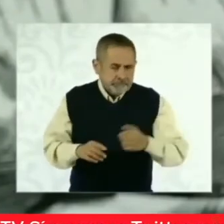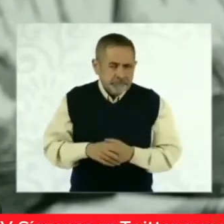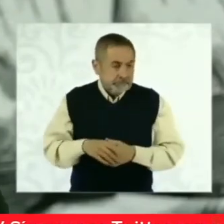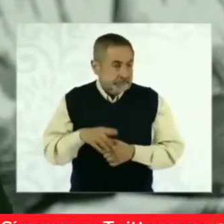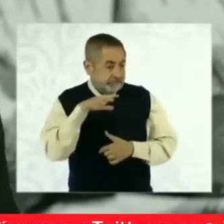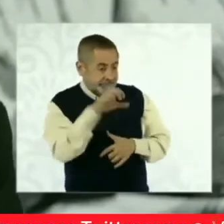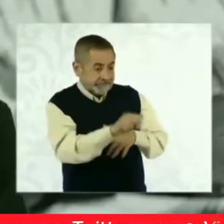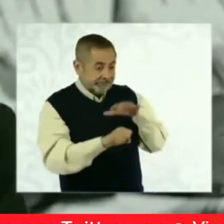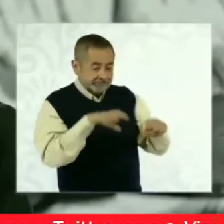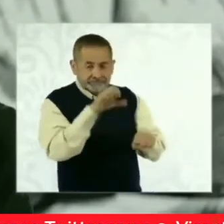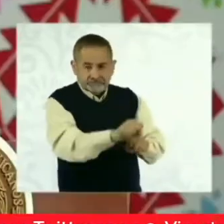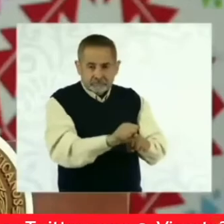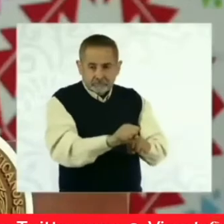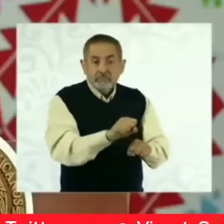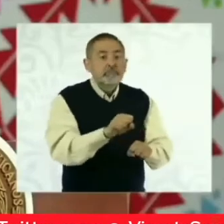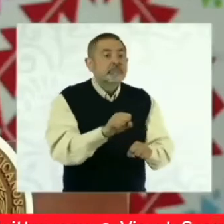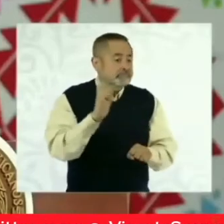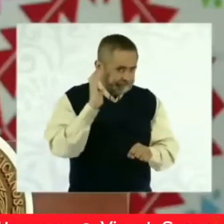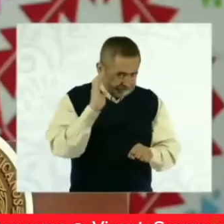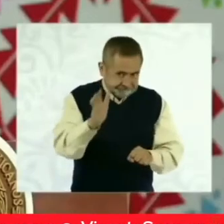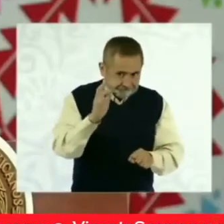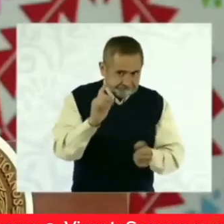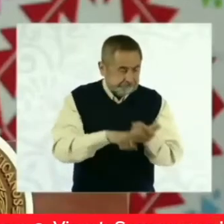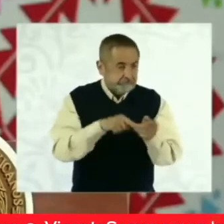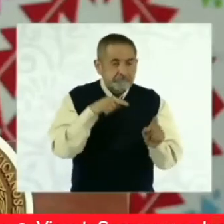la detención de un